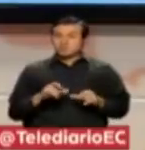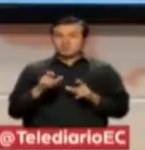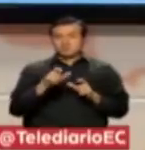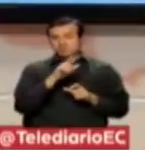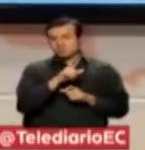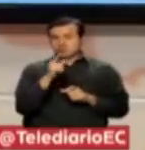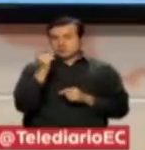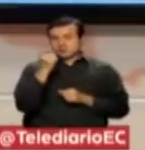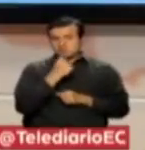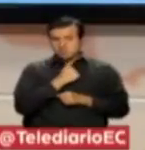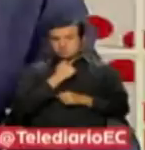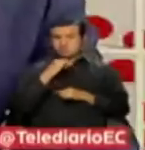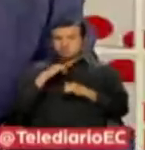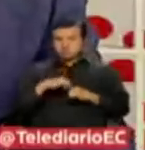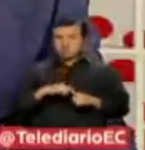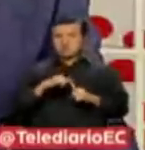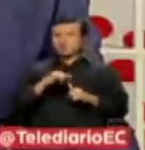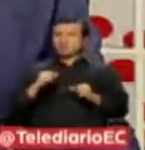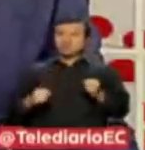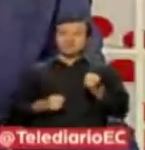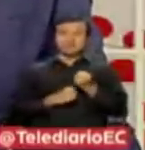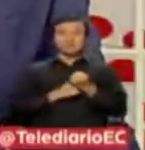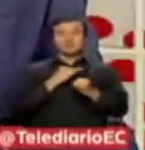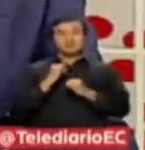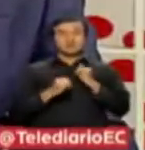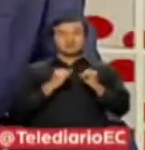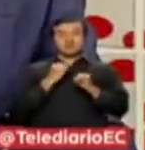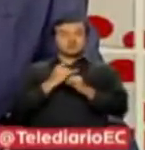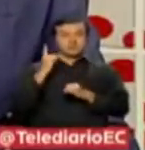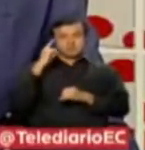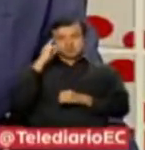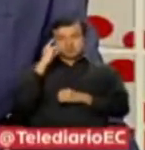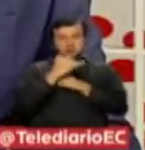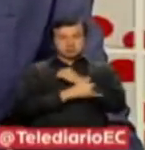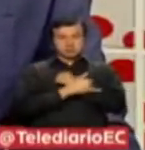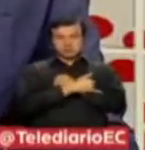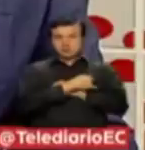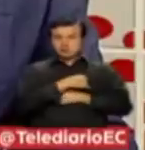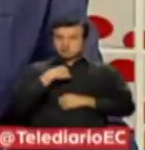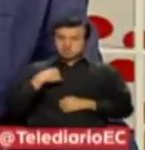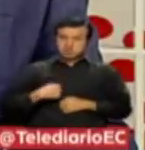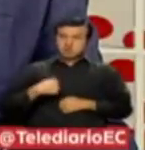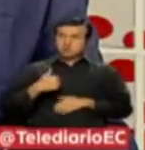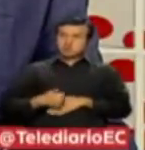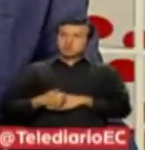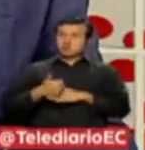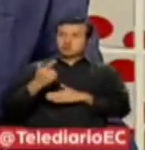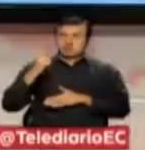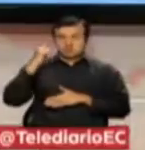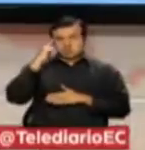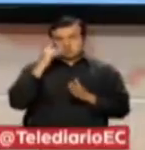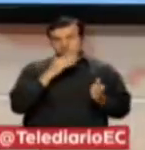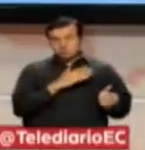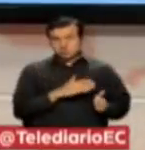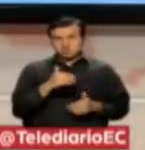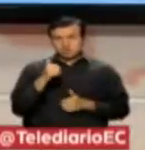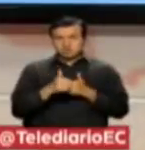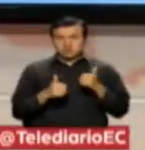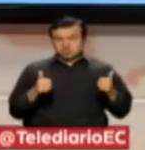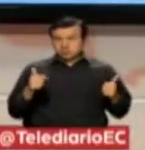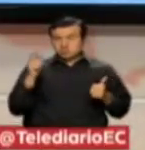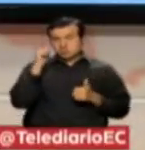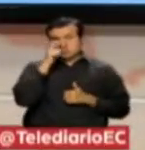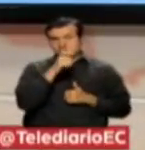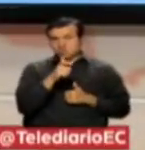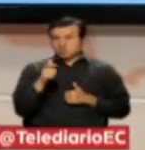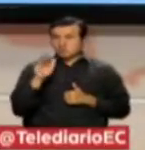reciban el dinero que les corresponde. ¿La asistencia penal internacional del gobierno de China es con el gobierno o con las autoridades de justicia? Con las autoridades de justicia. Con la Fiscalía y